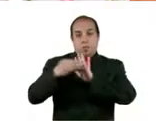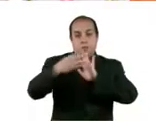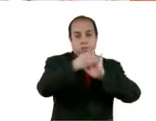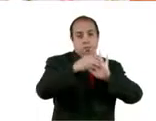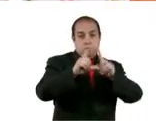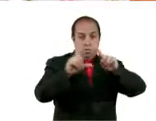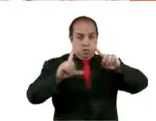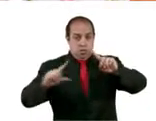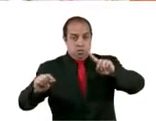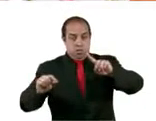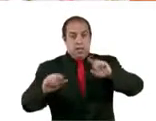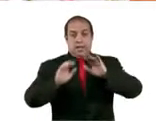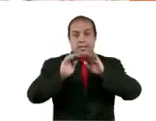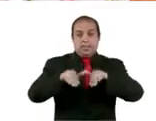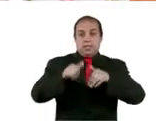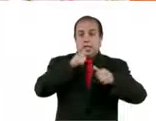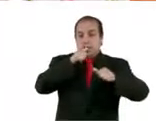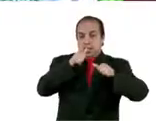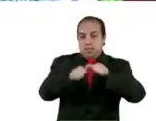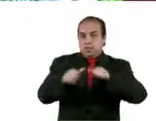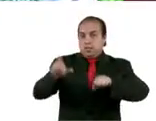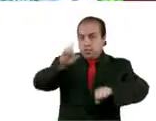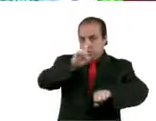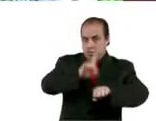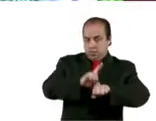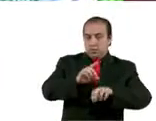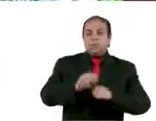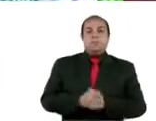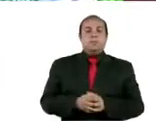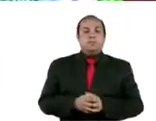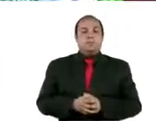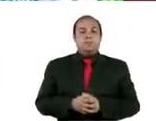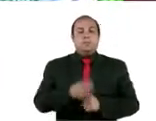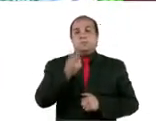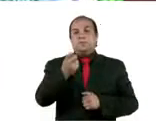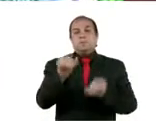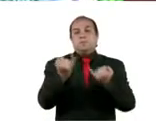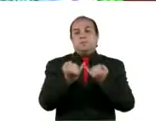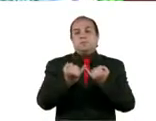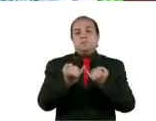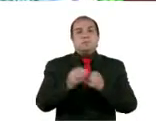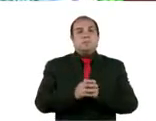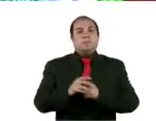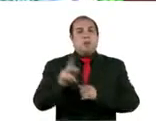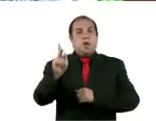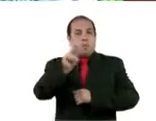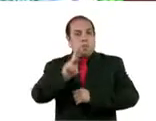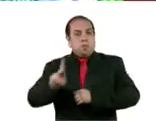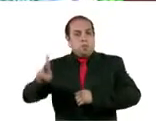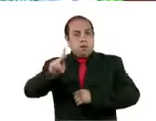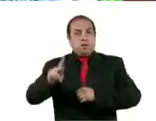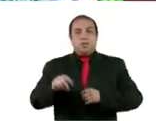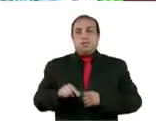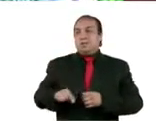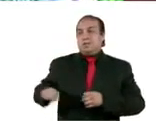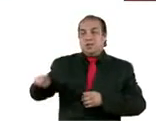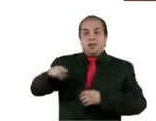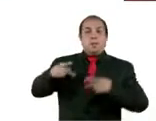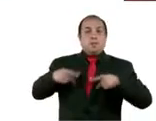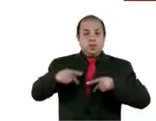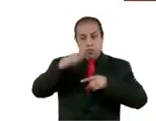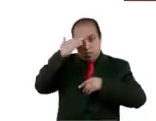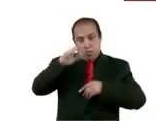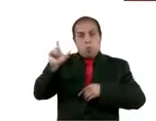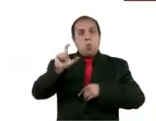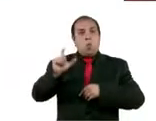registrar por letra y por día. Esto lo vamos a publicitar para que las personas se enteren.